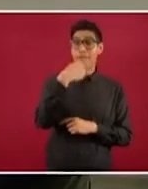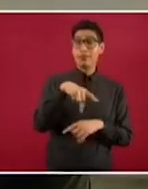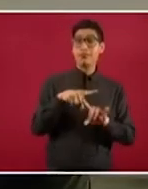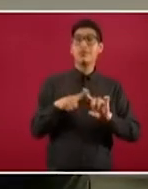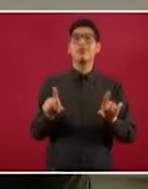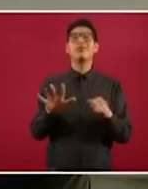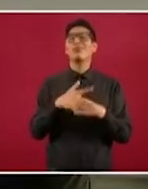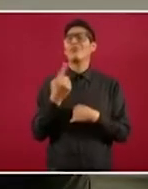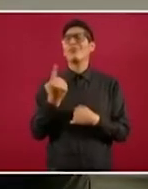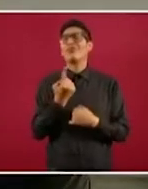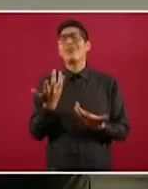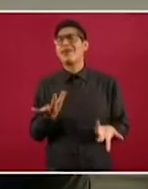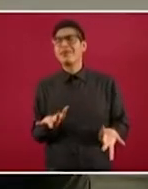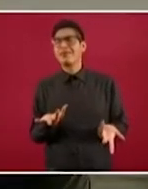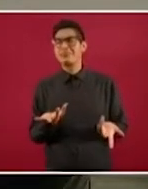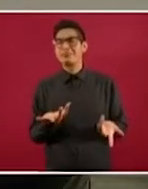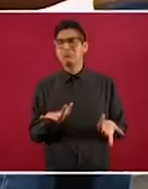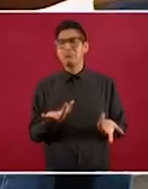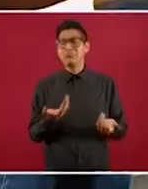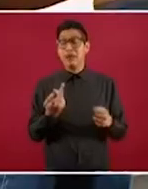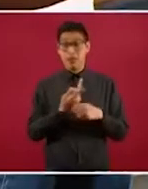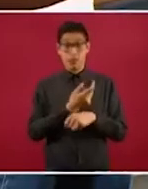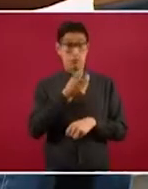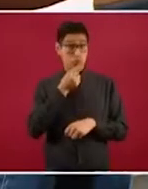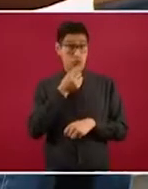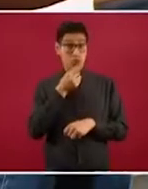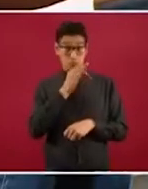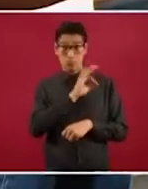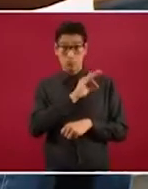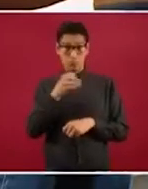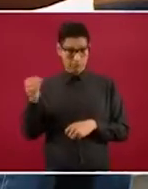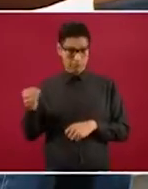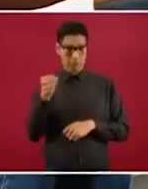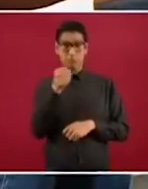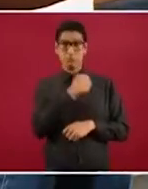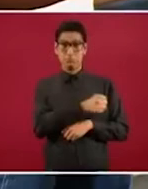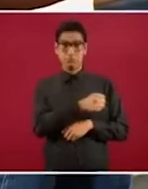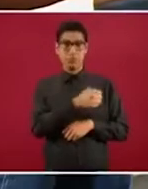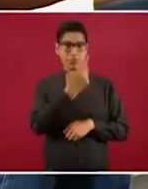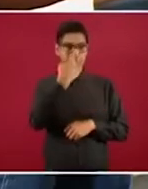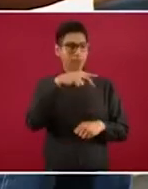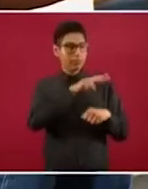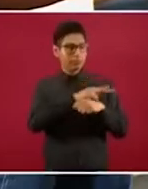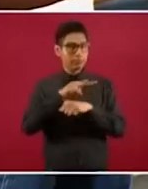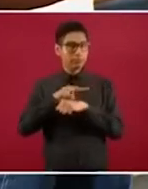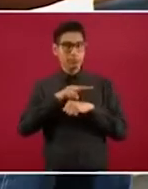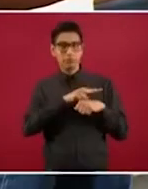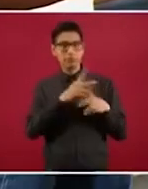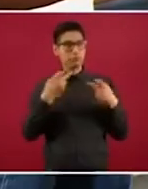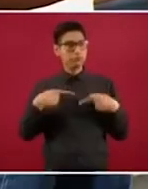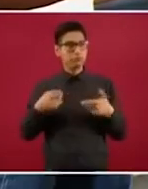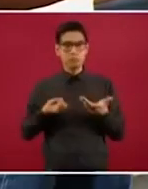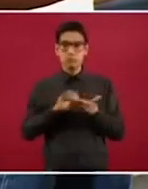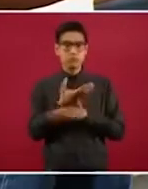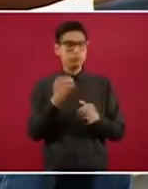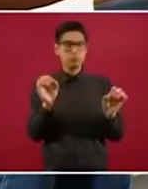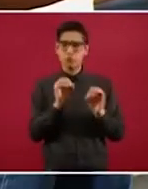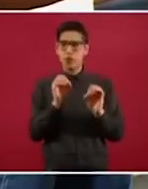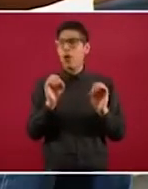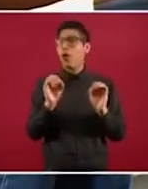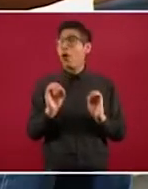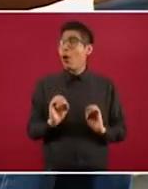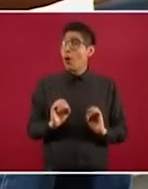o no se prevea usar la fuerza pública si vemos o hasta qué plazos están dando ustedes para tomar